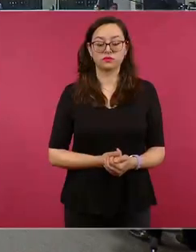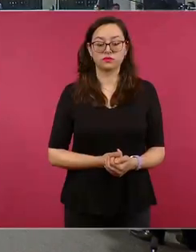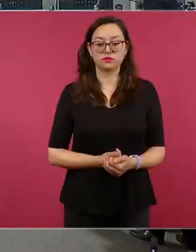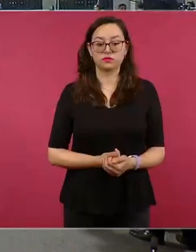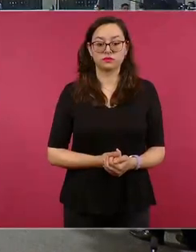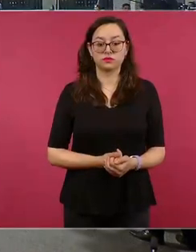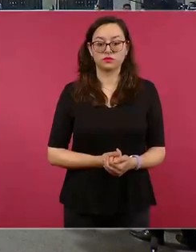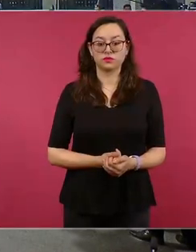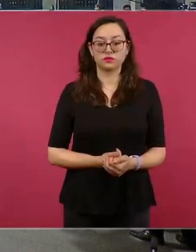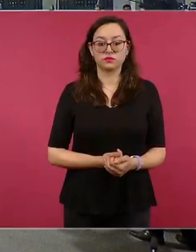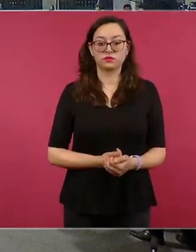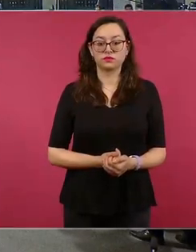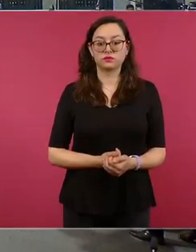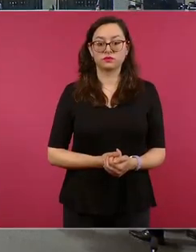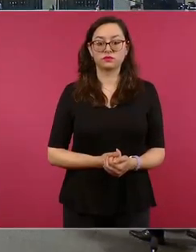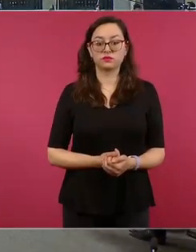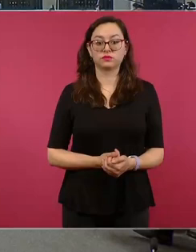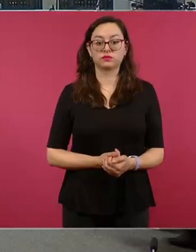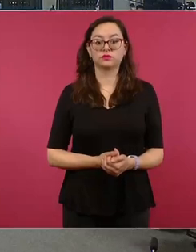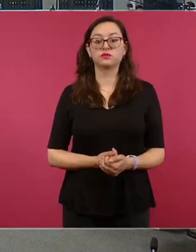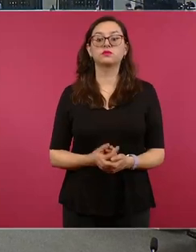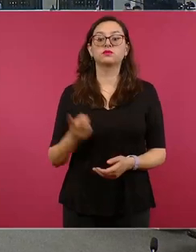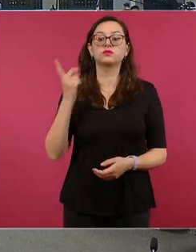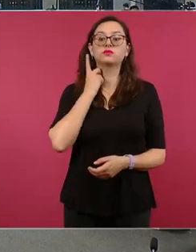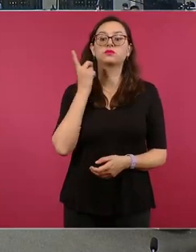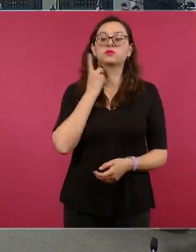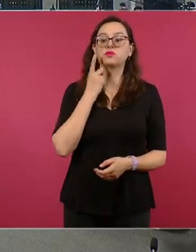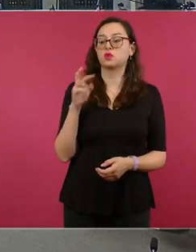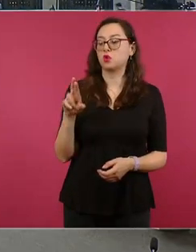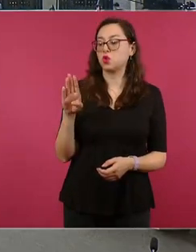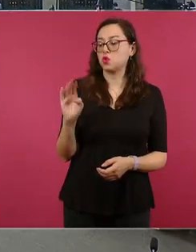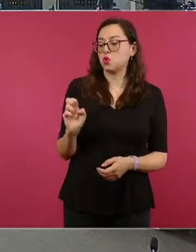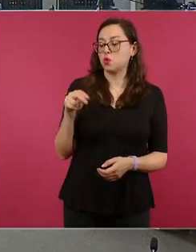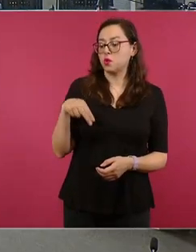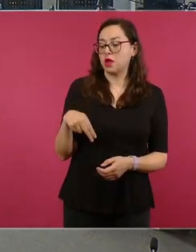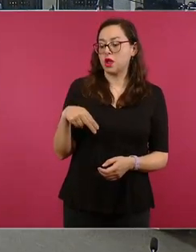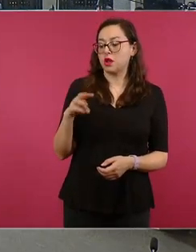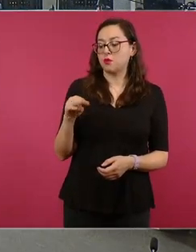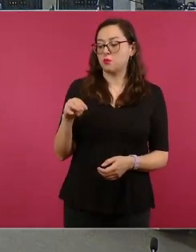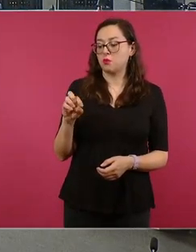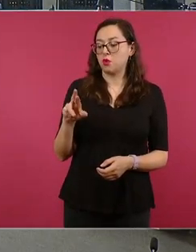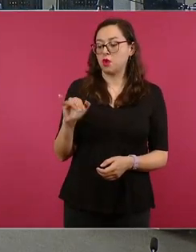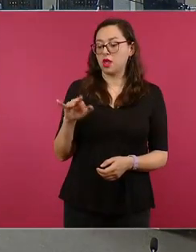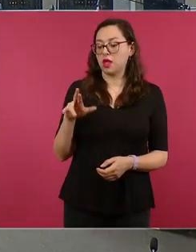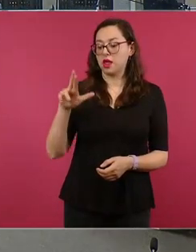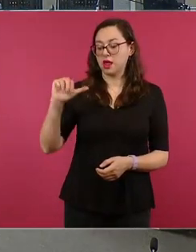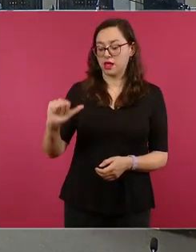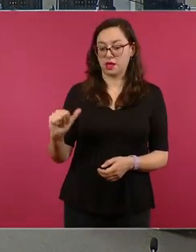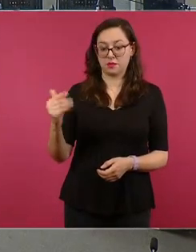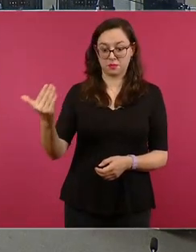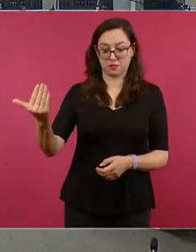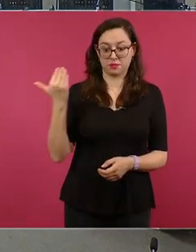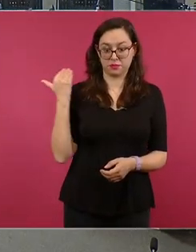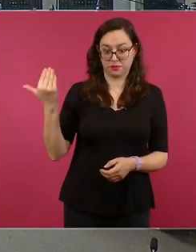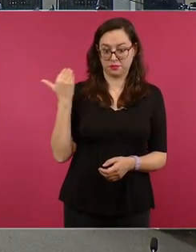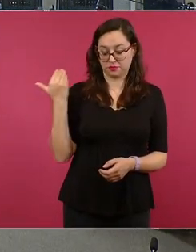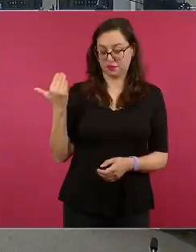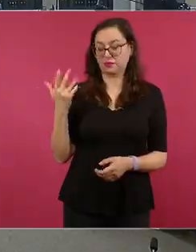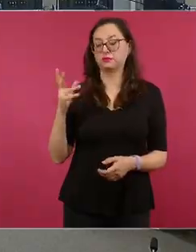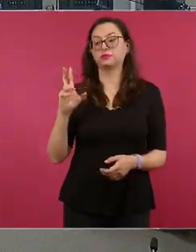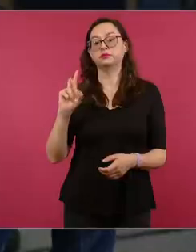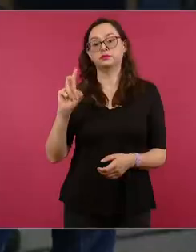Señor presidente, el diputado Rubén Moreira hace unos días en sus pláticas cotidianas dio a conocer que el martes 30 de